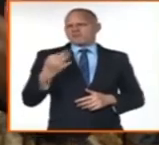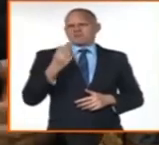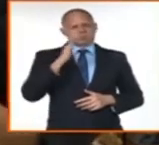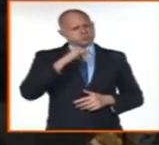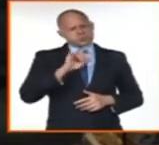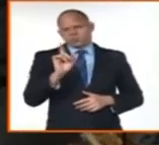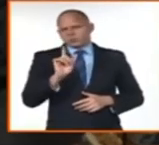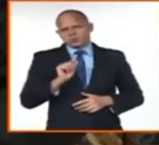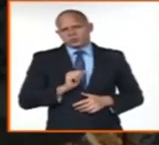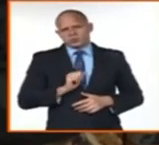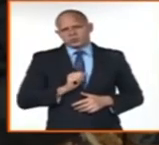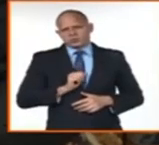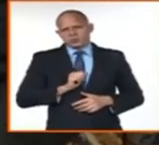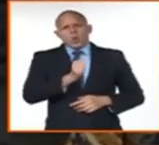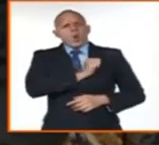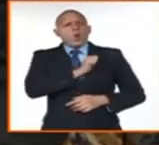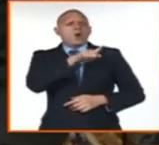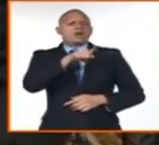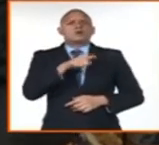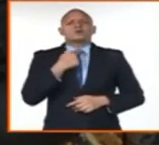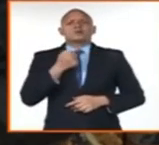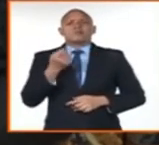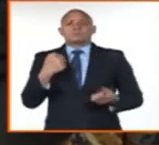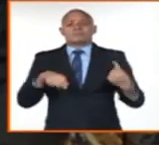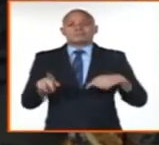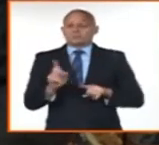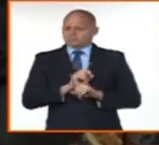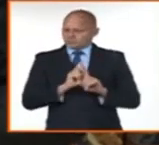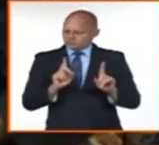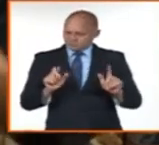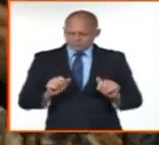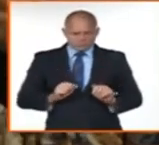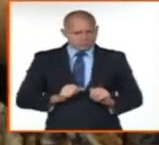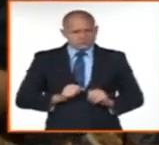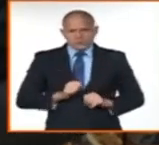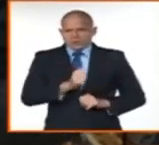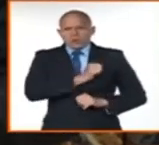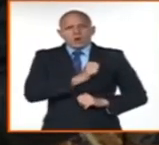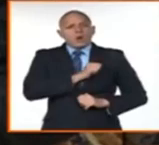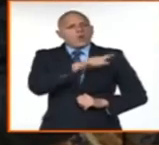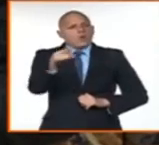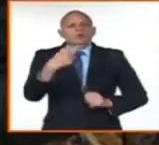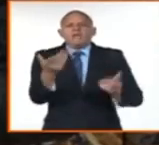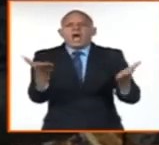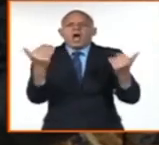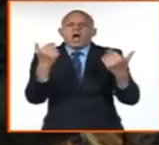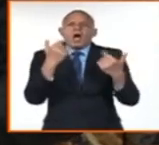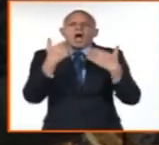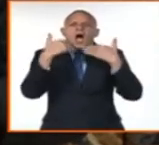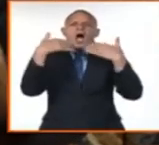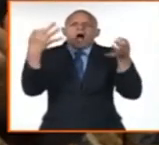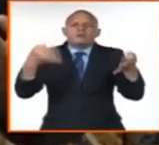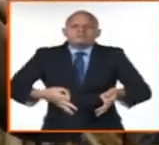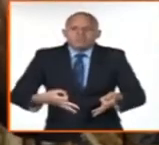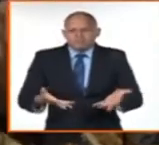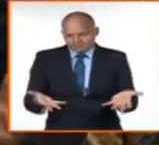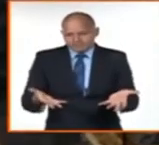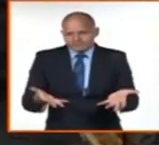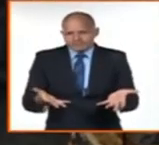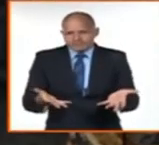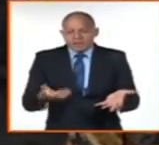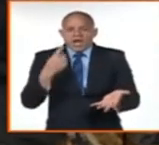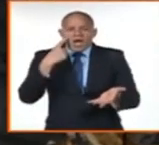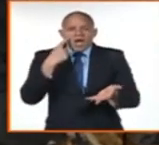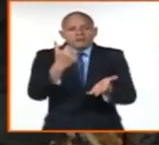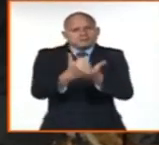la honestidad, desde la sinceridad, todo lo que podamos. Y sobre todo que nos articulemos entre todos para todo este desafío